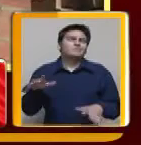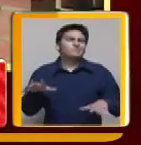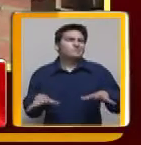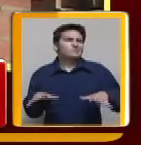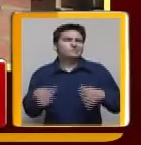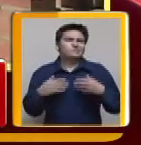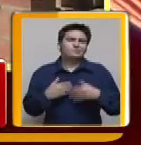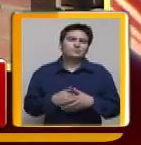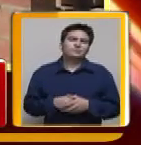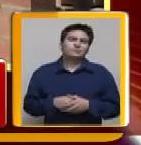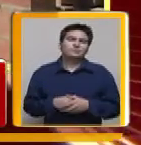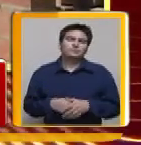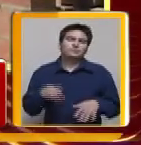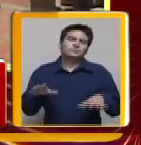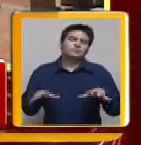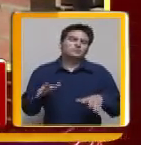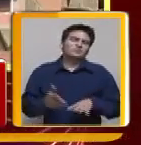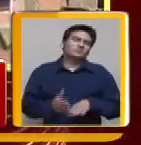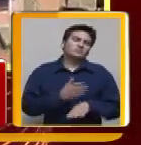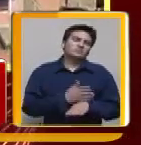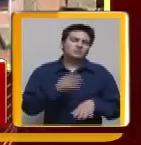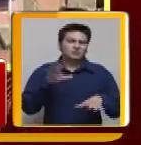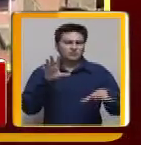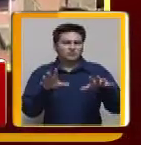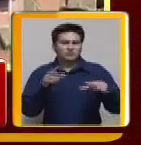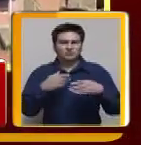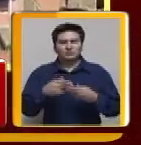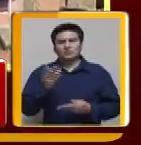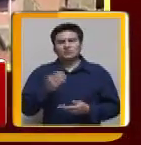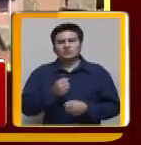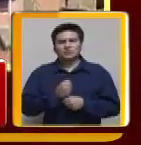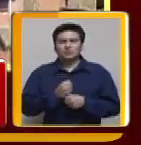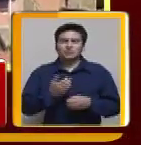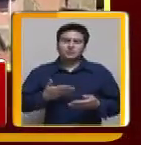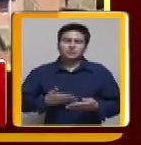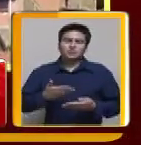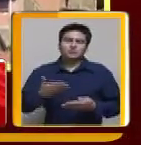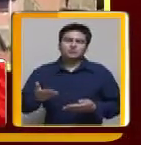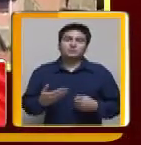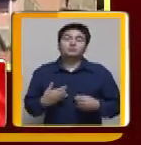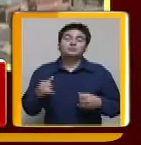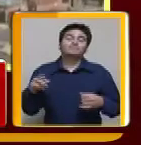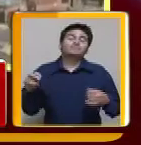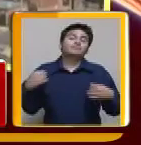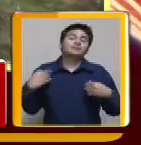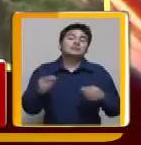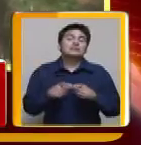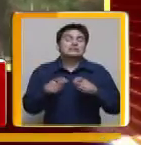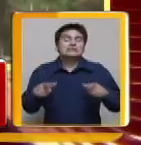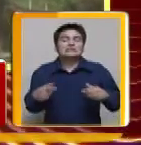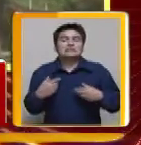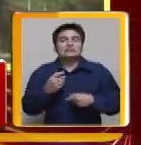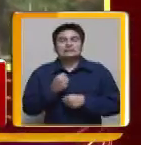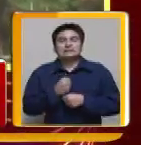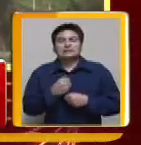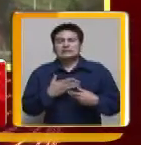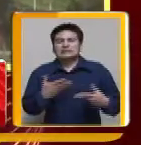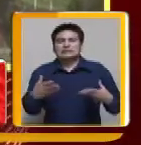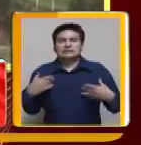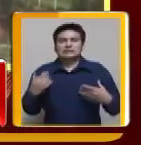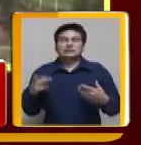solamente restringía la posibilidad de agilizar los trámites, sino que habían pues gruesos errores en